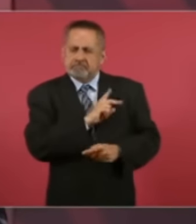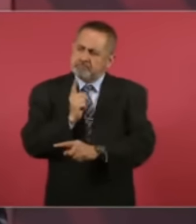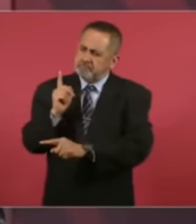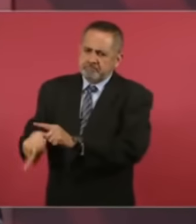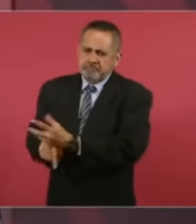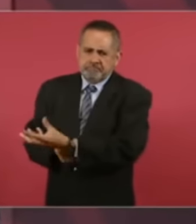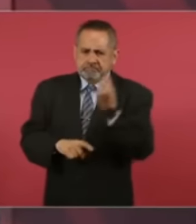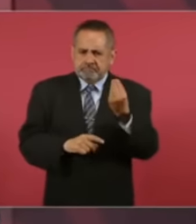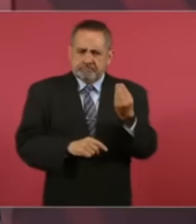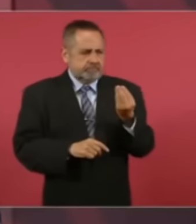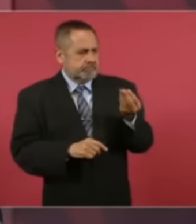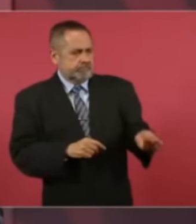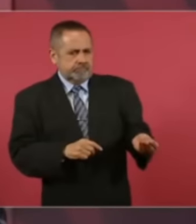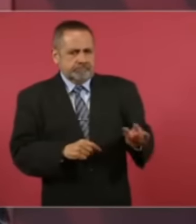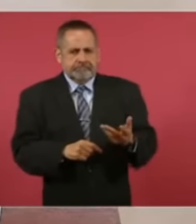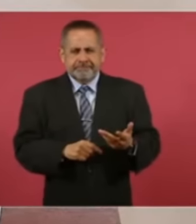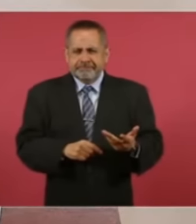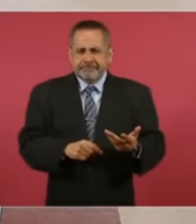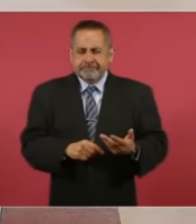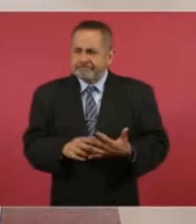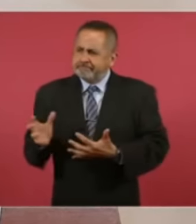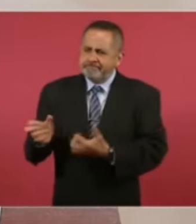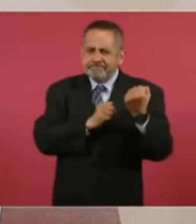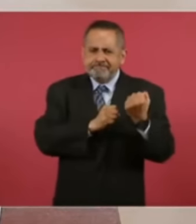Hubo una privatización